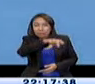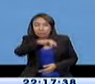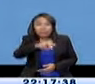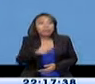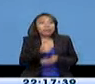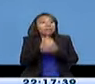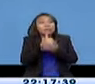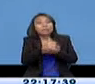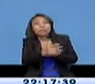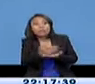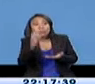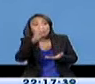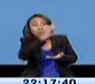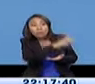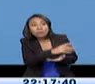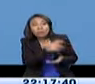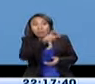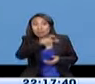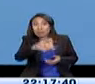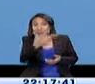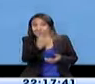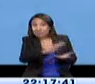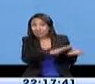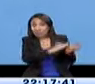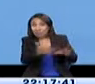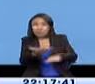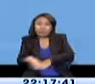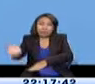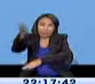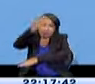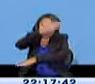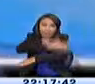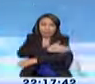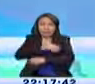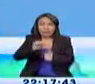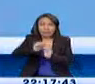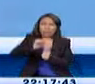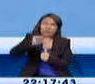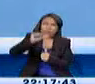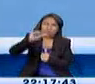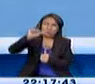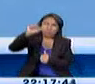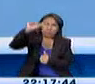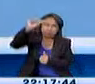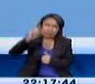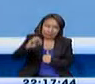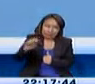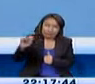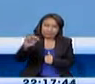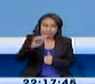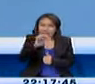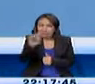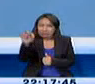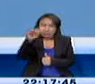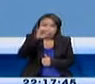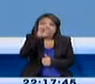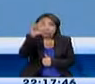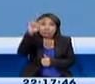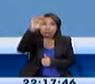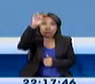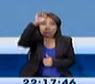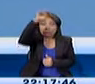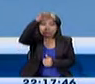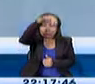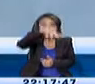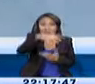fallecieron la semana pasada durante su ascenso al nevado Huascarán de más de 6.000 metros de altura. Después de 5 días de búsqueda en condiciones